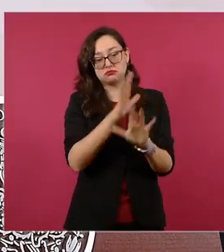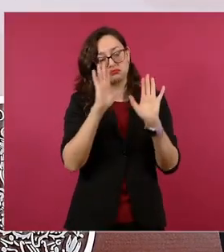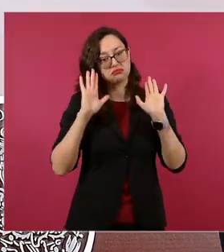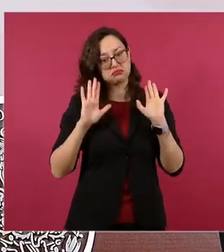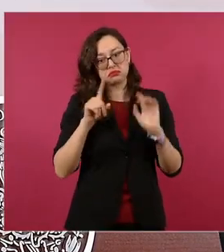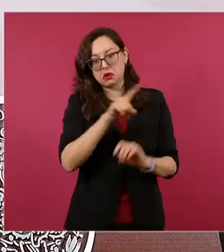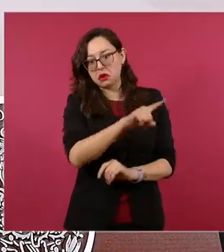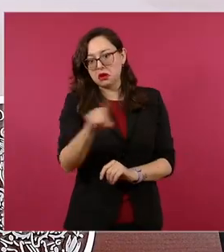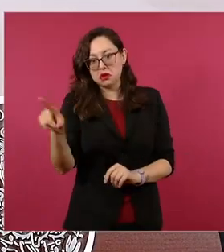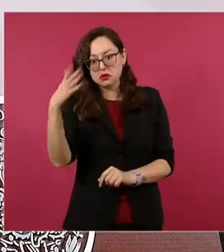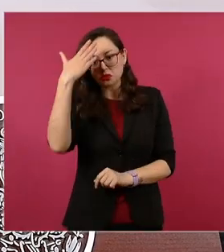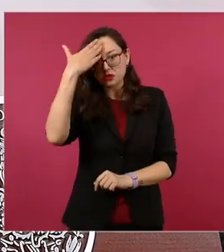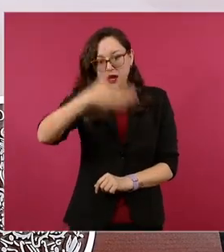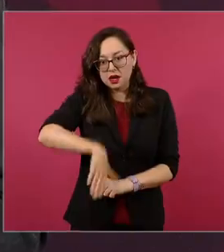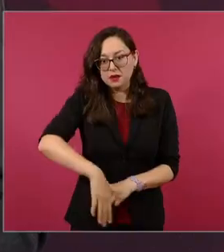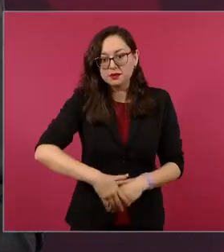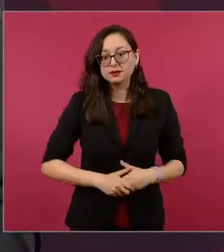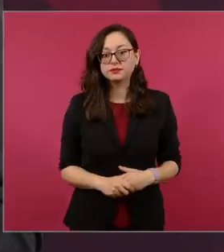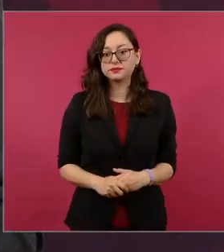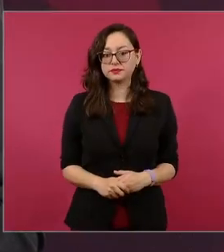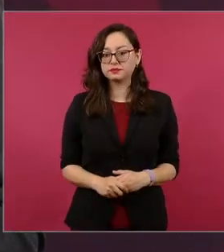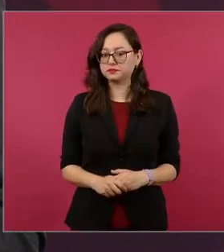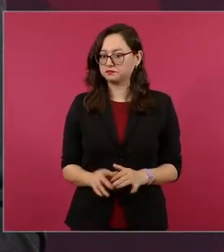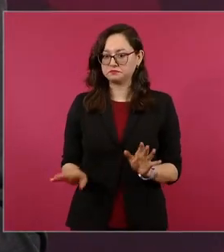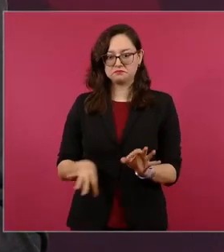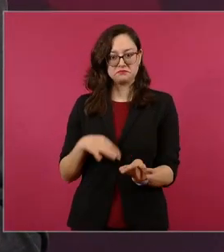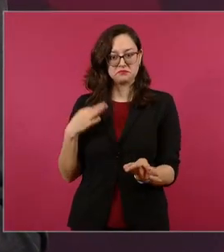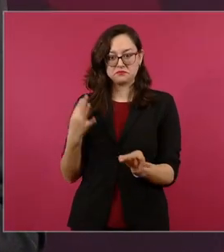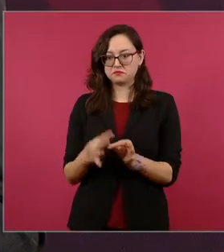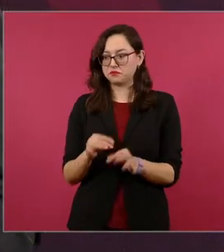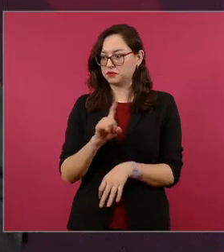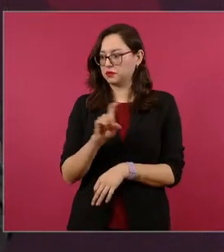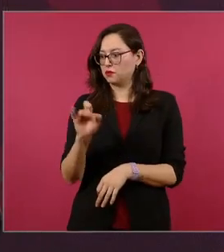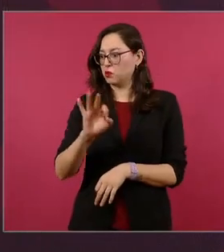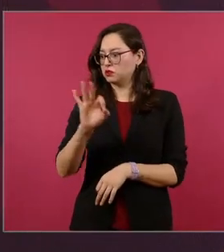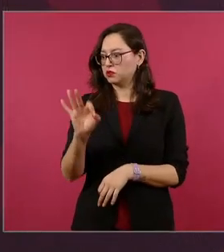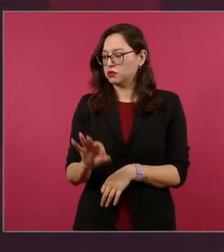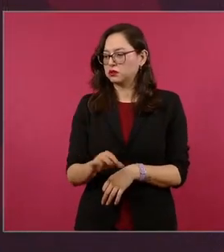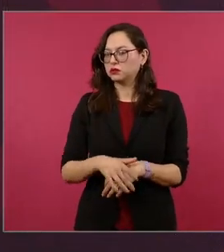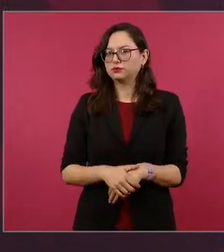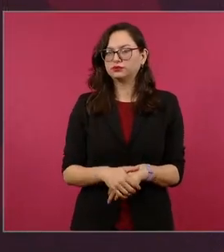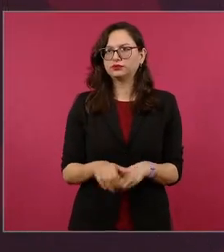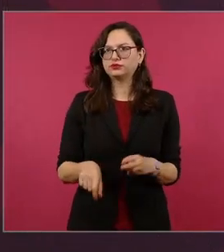instalaciones educativas. Eso está consolidado. Lo tercero